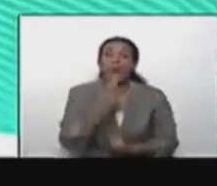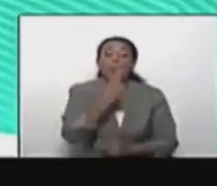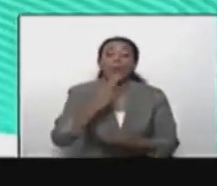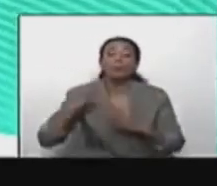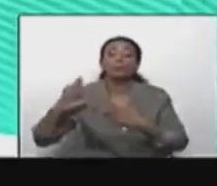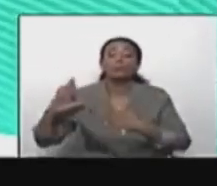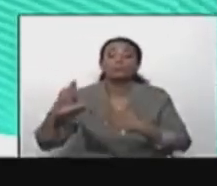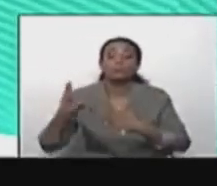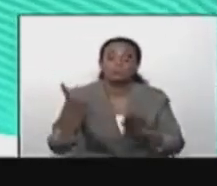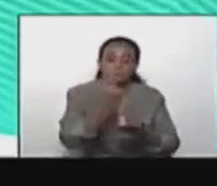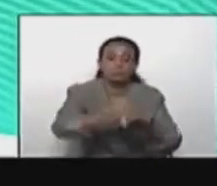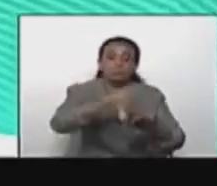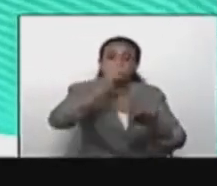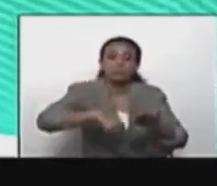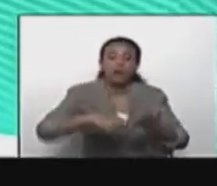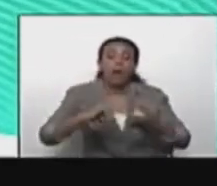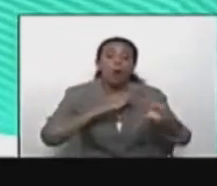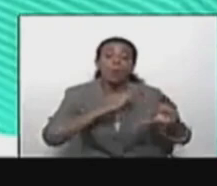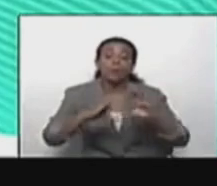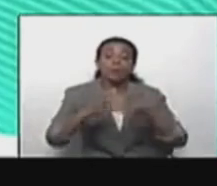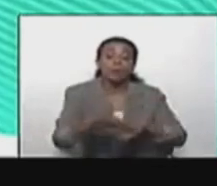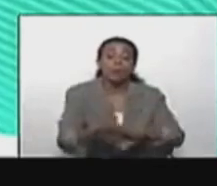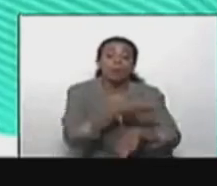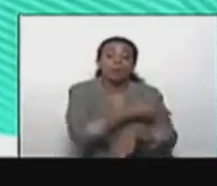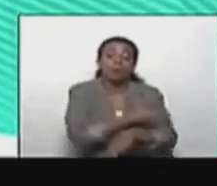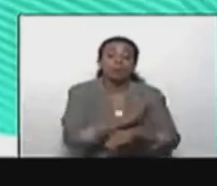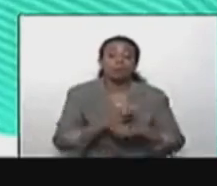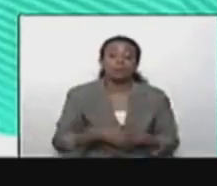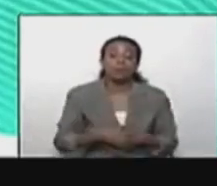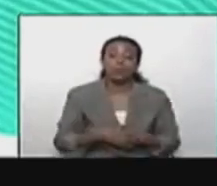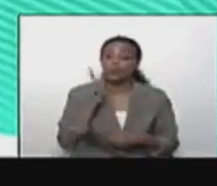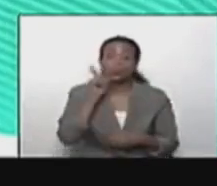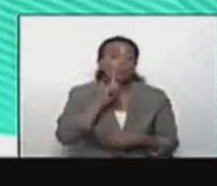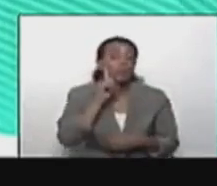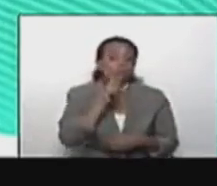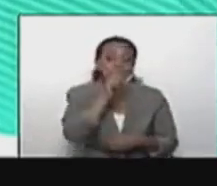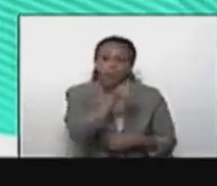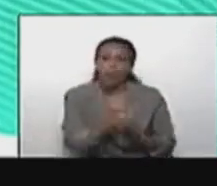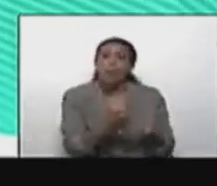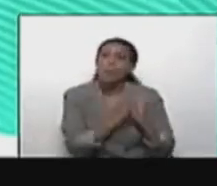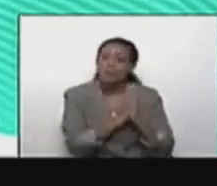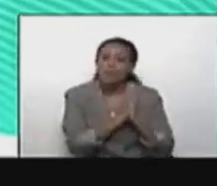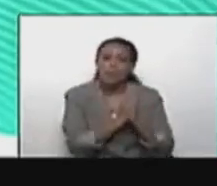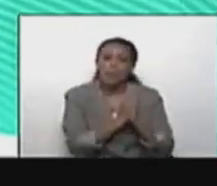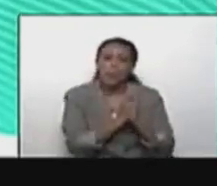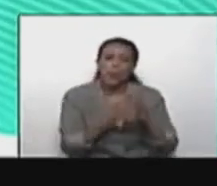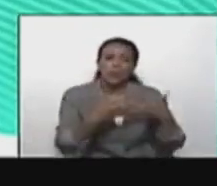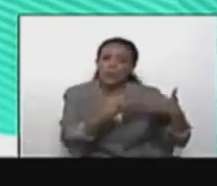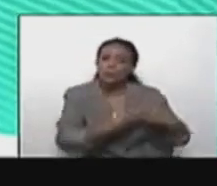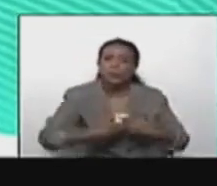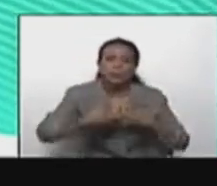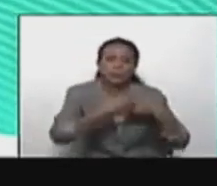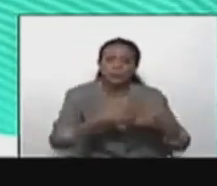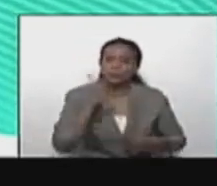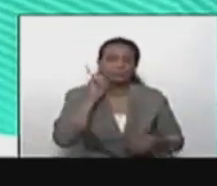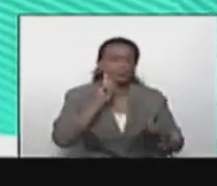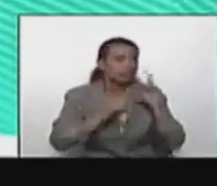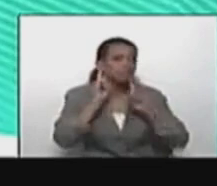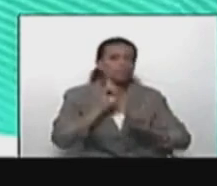comprometida allí, en las conversaciones. No mientan, no mientan, no